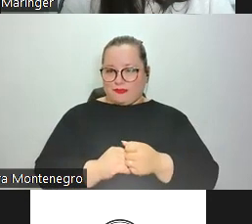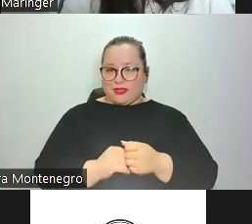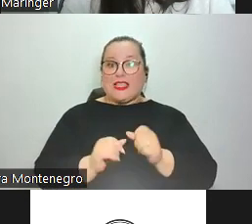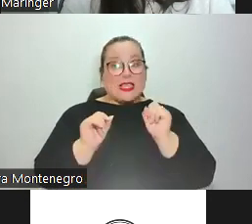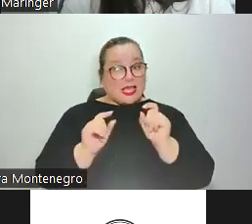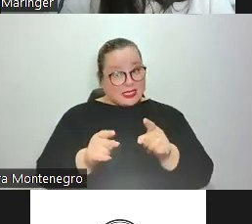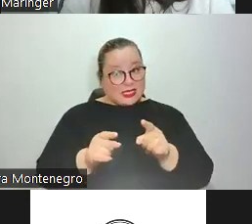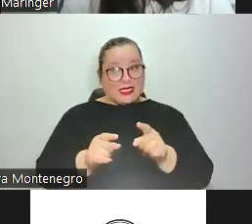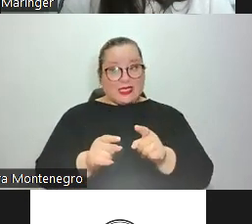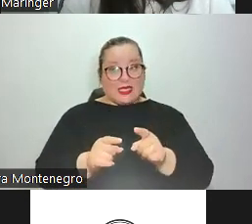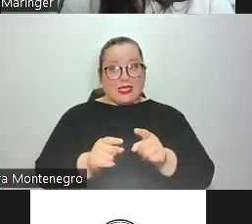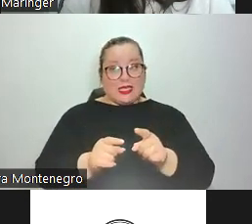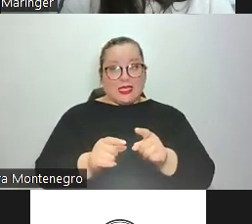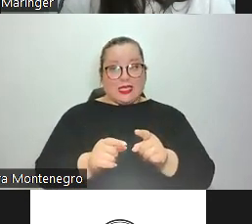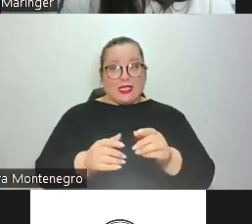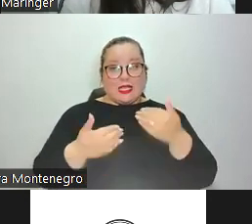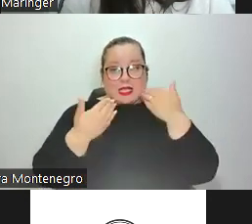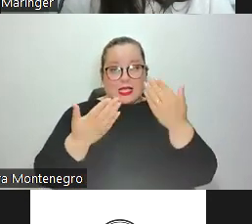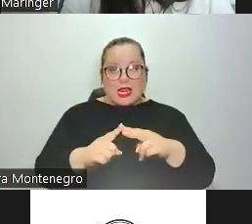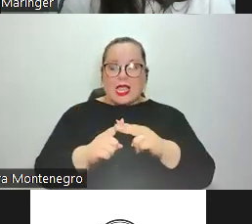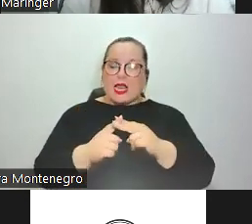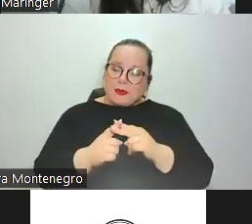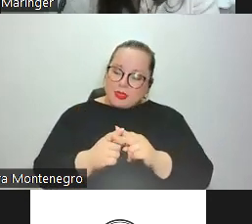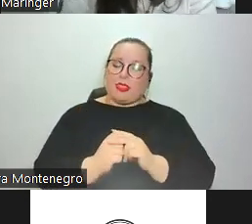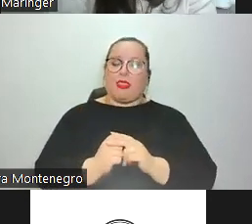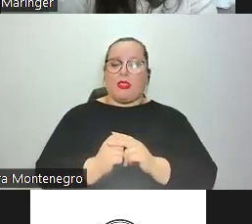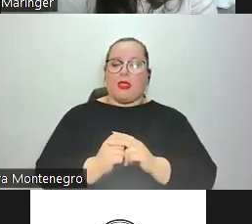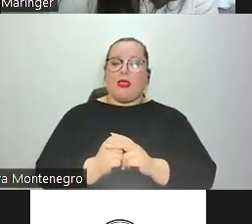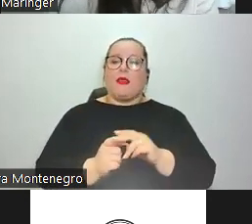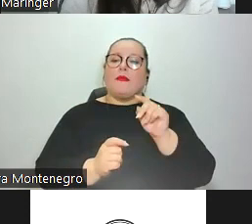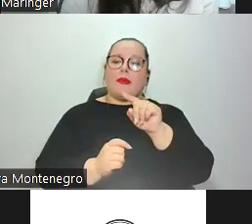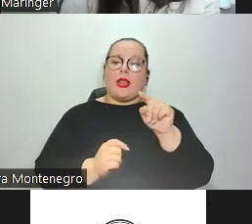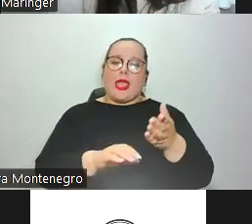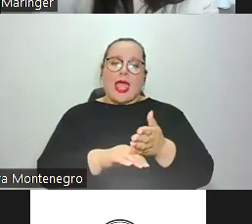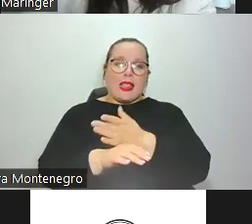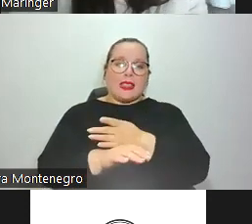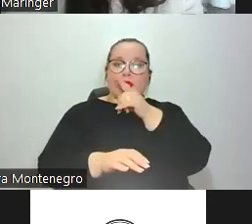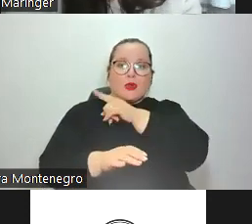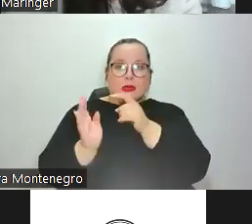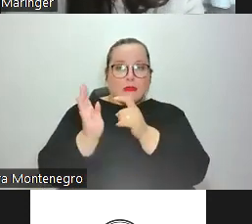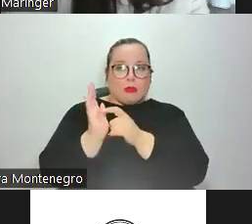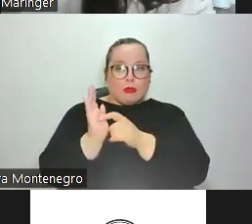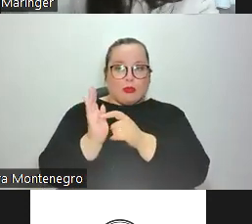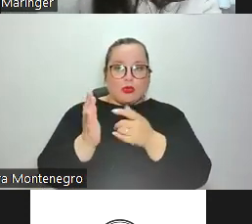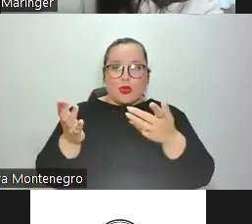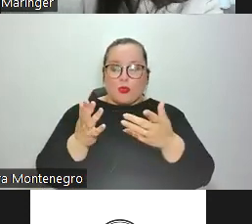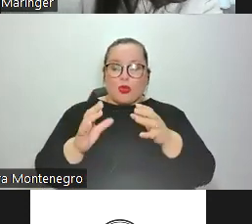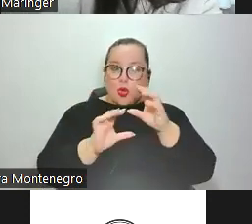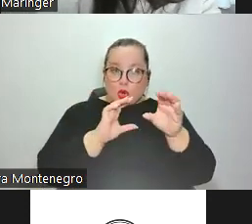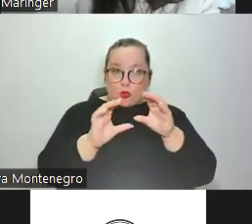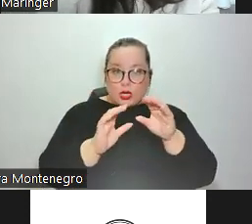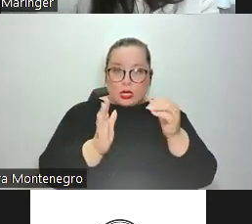aquí vamos a dejarles y les vamos a regalar una herramienta para que antes de irnos al punto final, que tiene que ver con cómo yo comunico mi